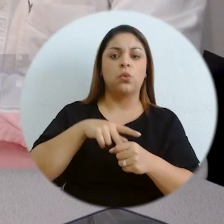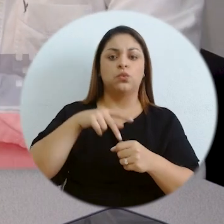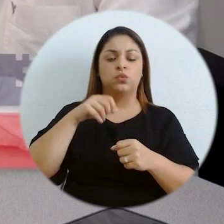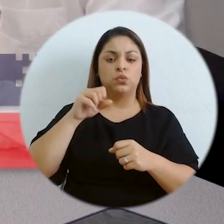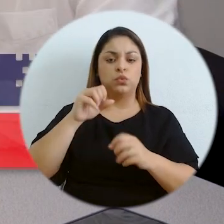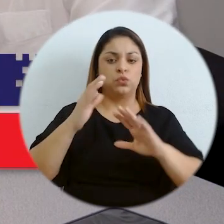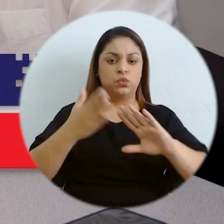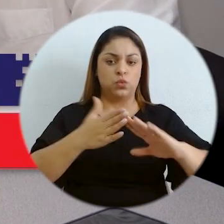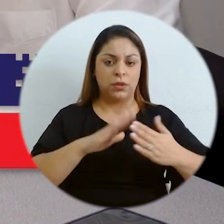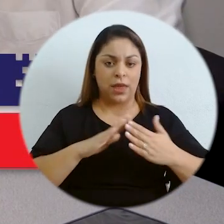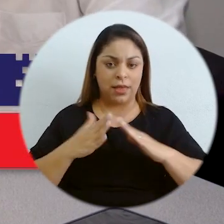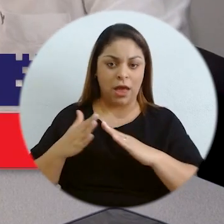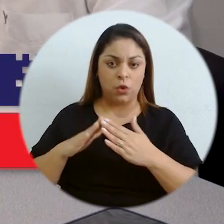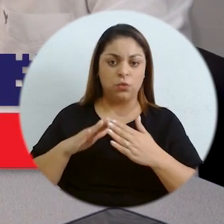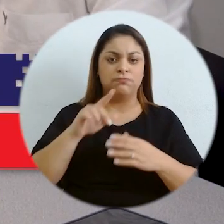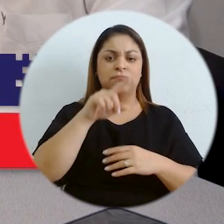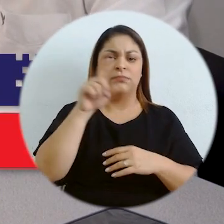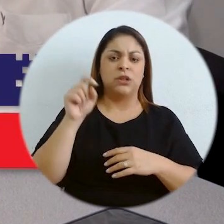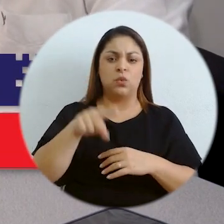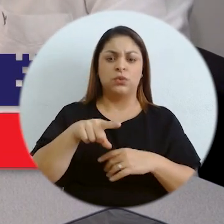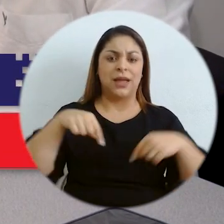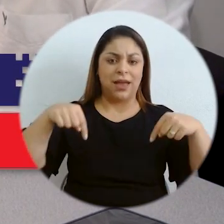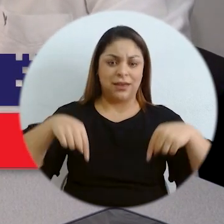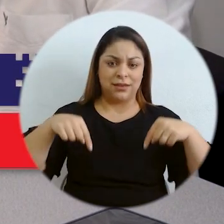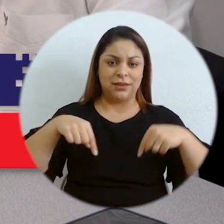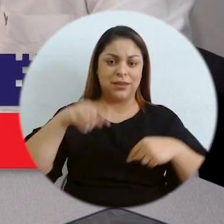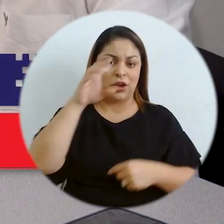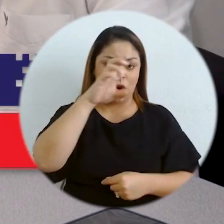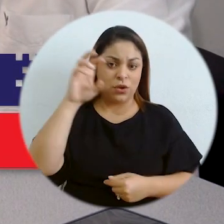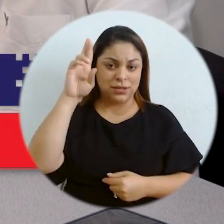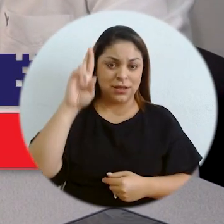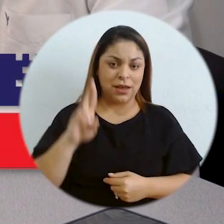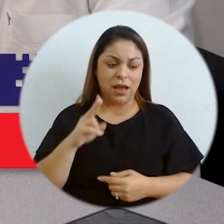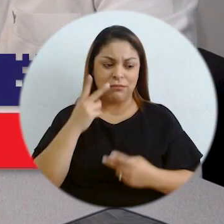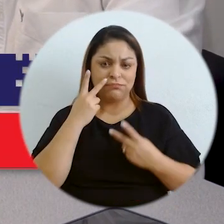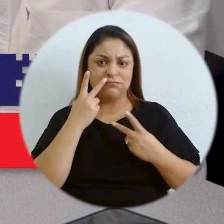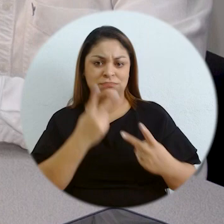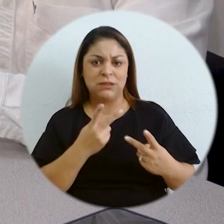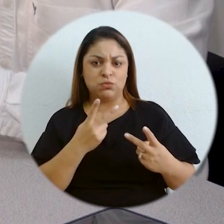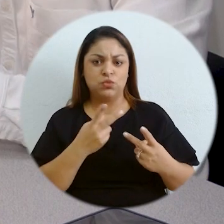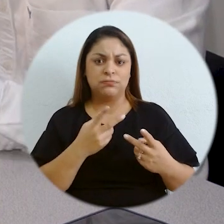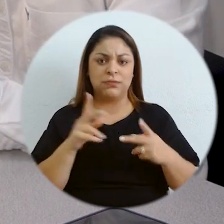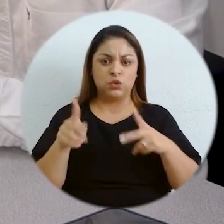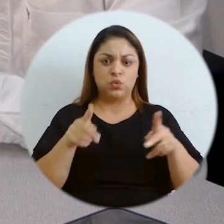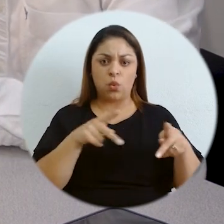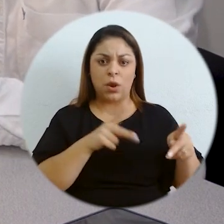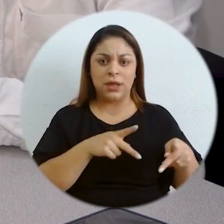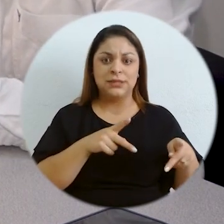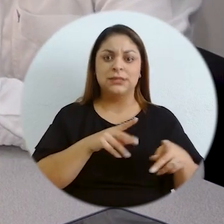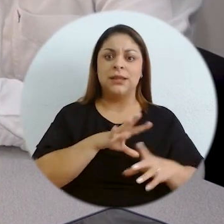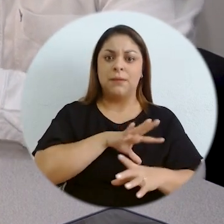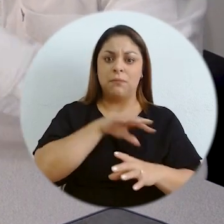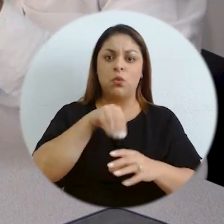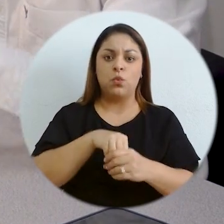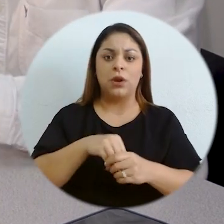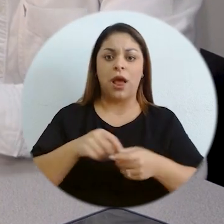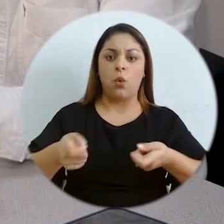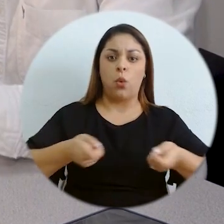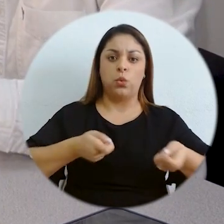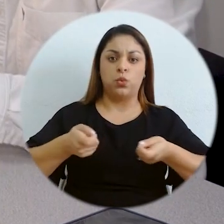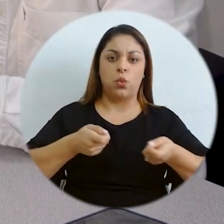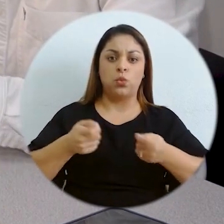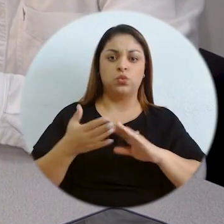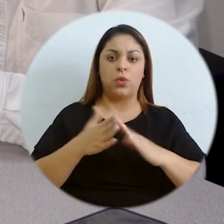participación. Aquí en Costa Rica, por ejemplo, hemos visto cómo la gente se ha ido involucrando en ese control ciudadano. Tenemos el